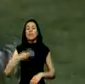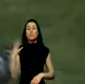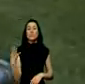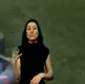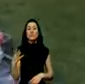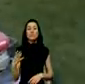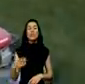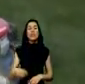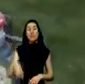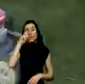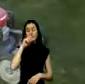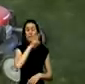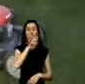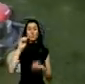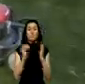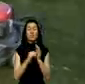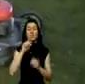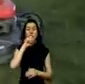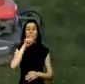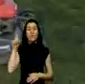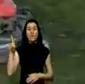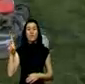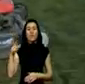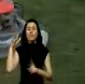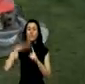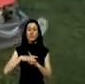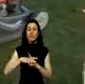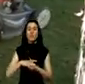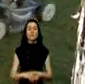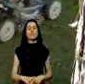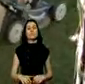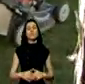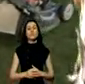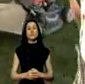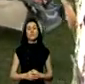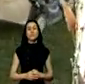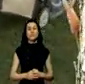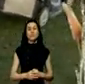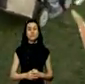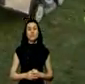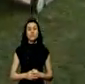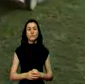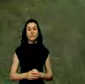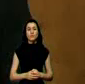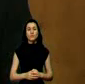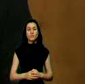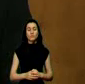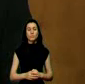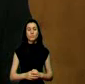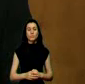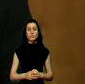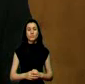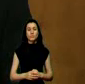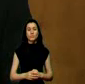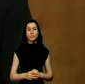2011. Más de 15 millones a facturas del año 2010 y el resto a las de años anteriores. De la